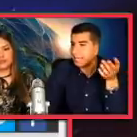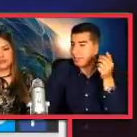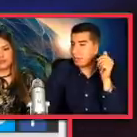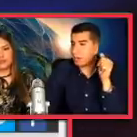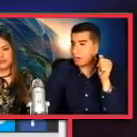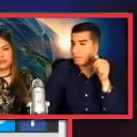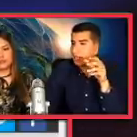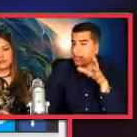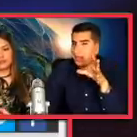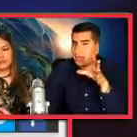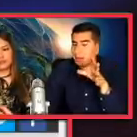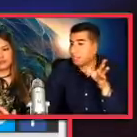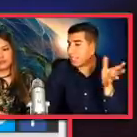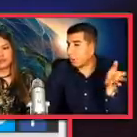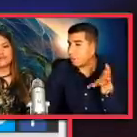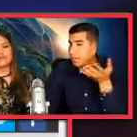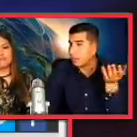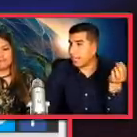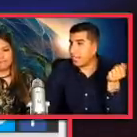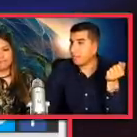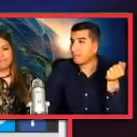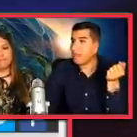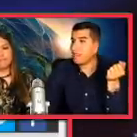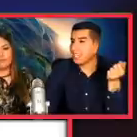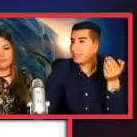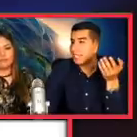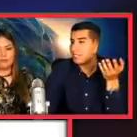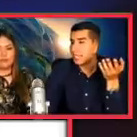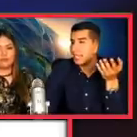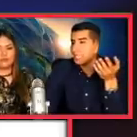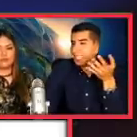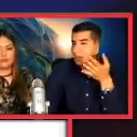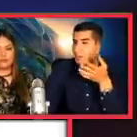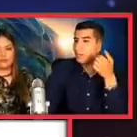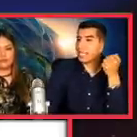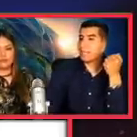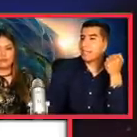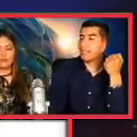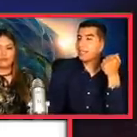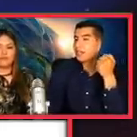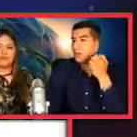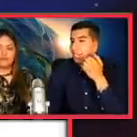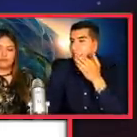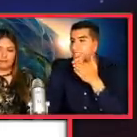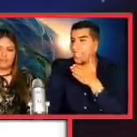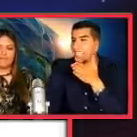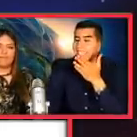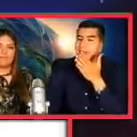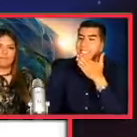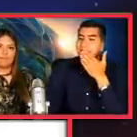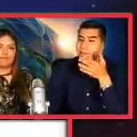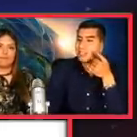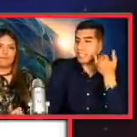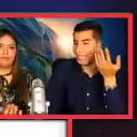estaba el mejor territorio para lograrlo, y es por eso que se le vincula también con la sociedad